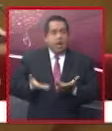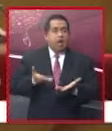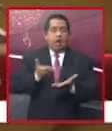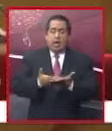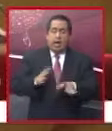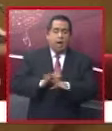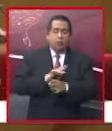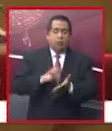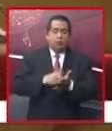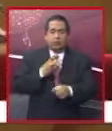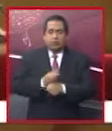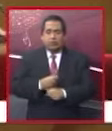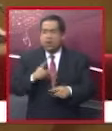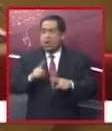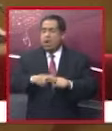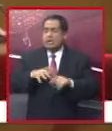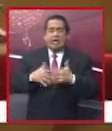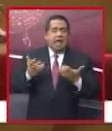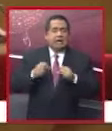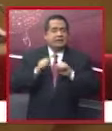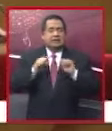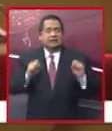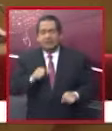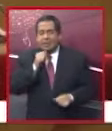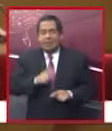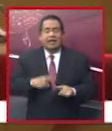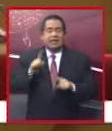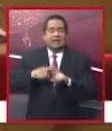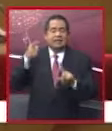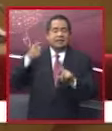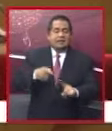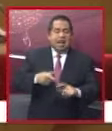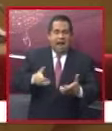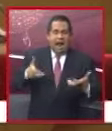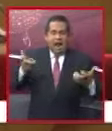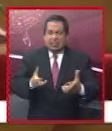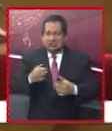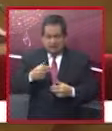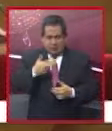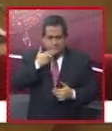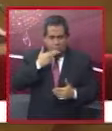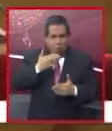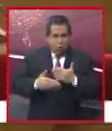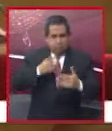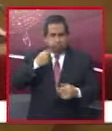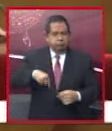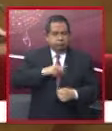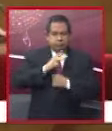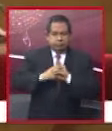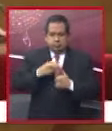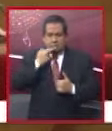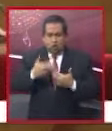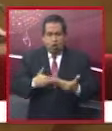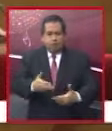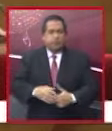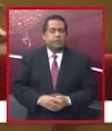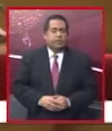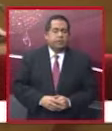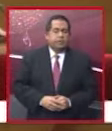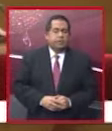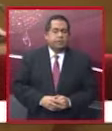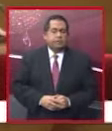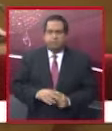modificación, no se trata de quién hizo el sistema, se trata de hacer lo mejor para nuestro país. Que